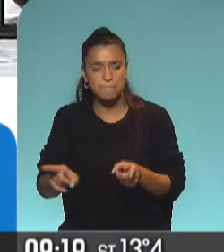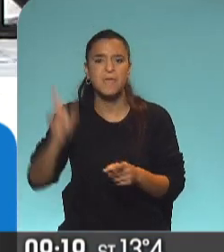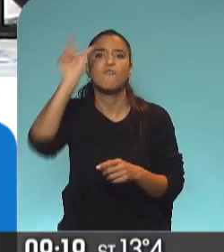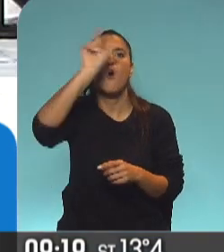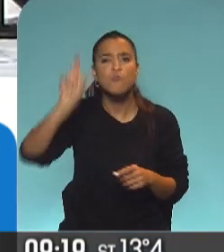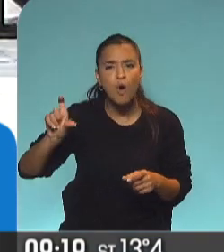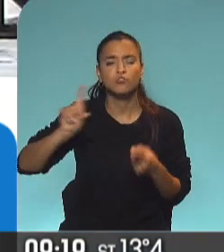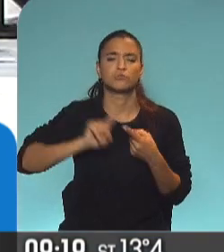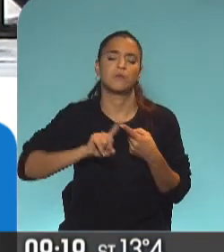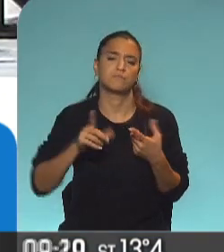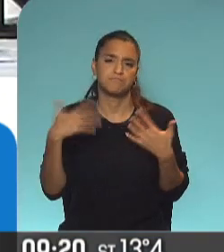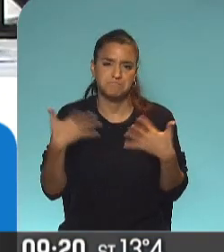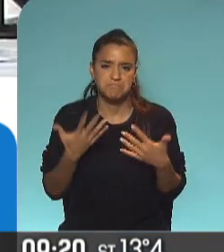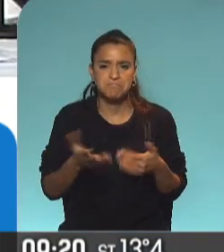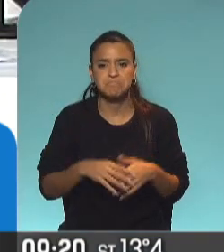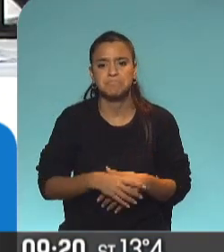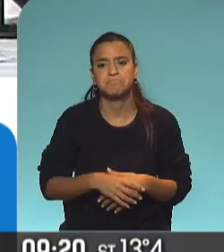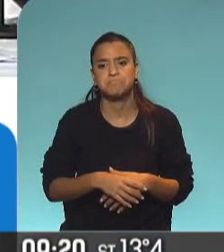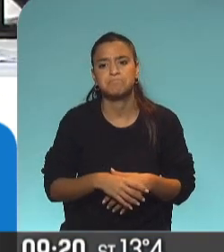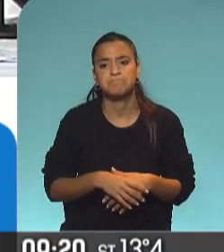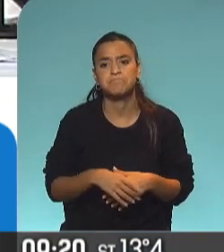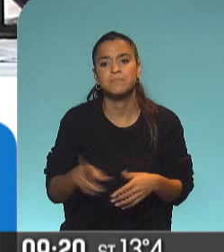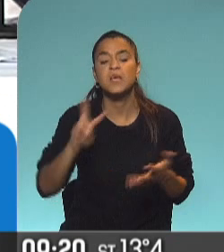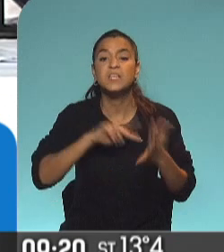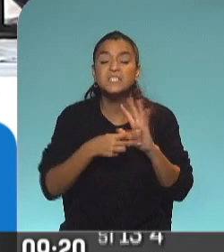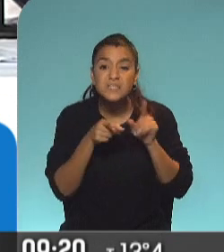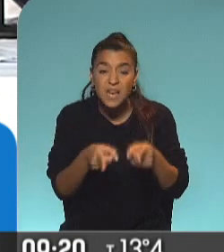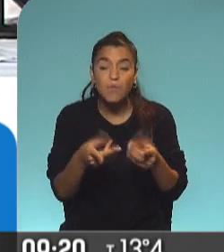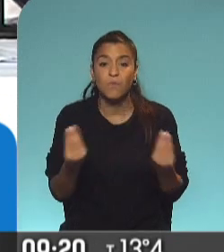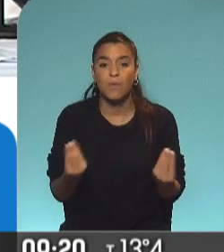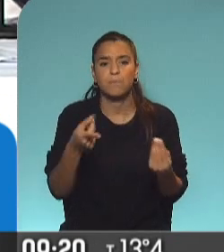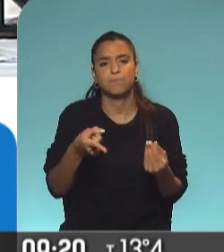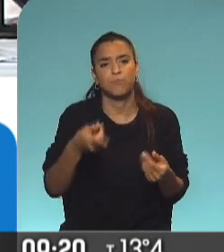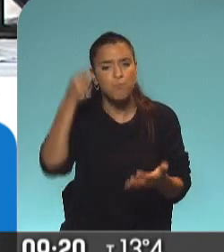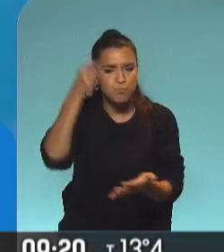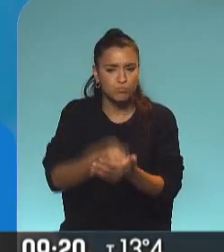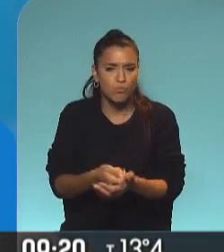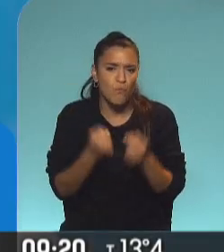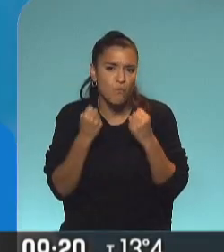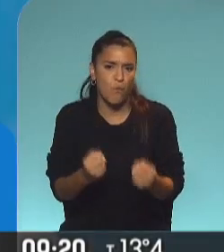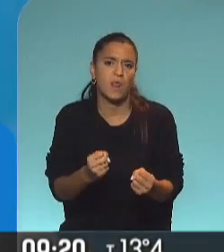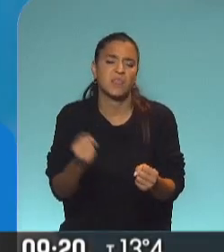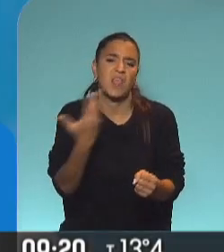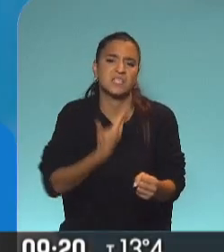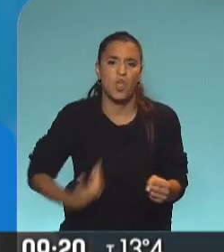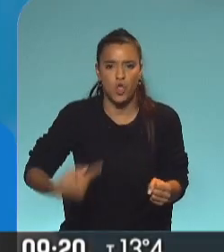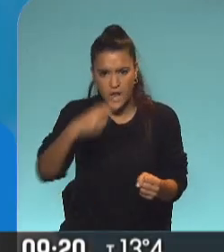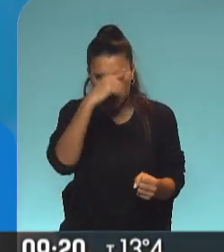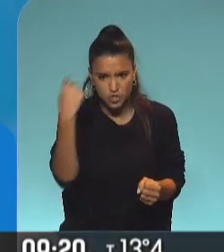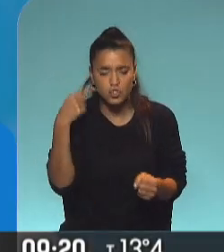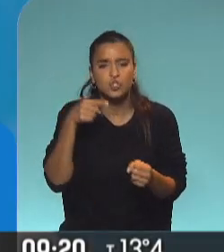Formosa, y significan una profunda inversión del Estado Nacional en